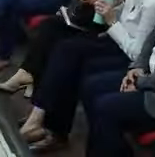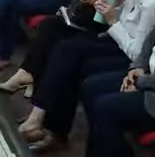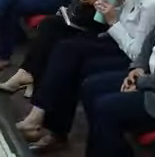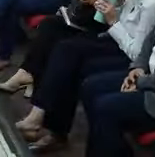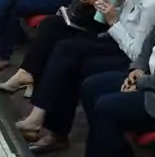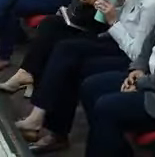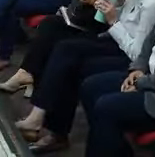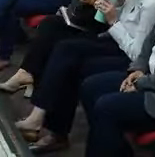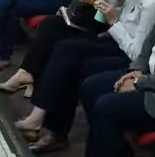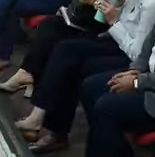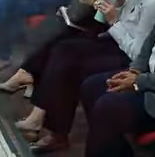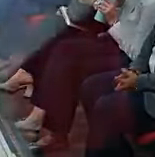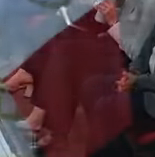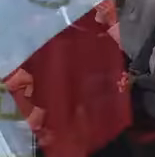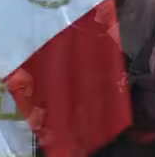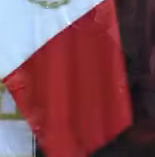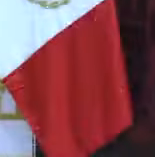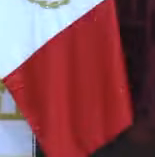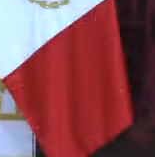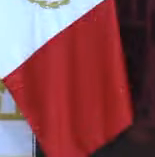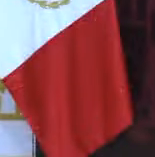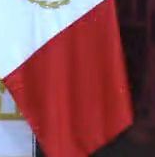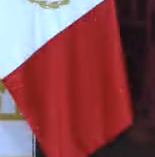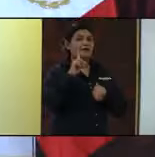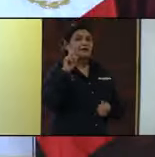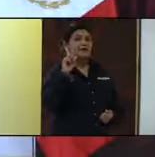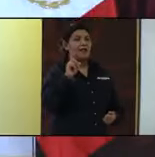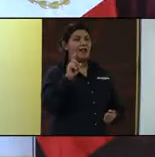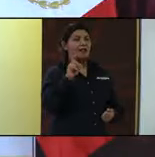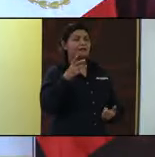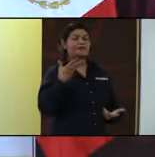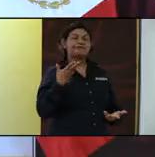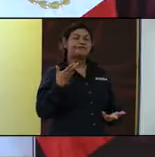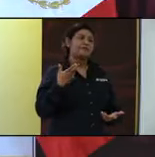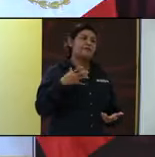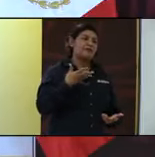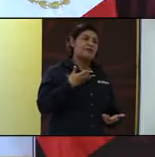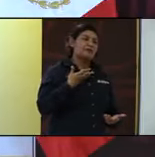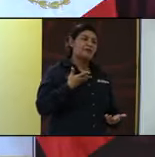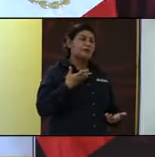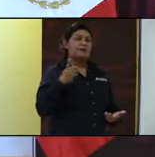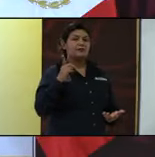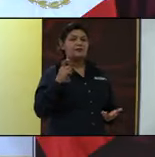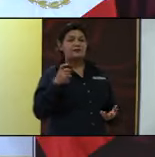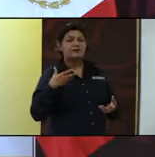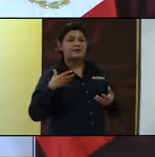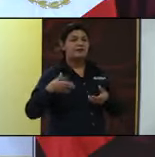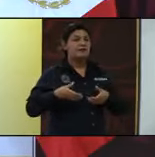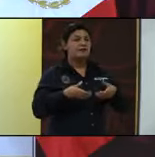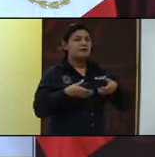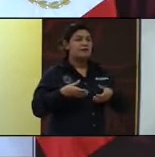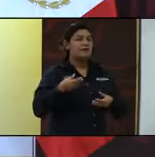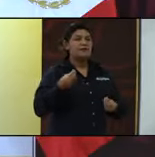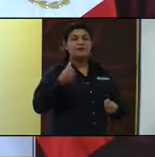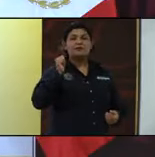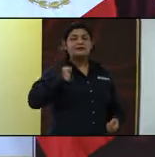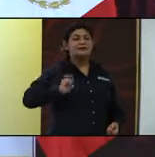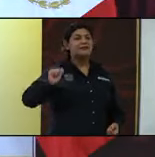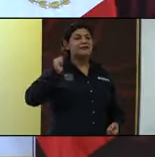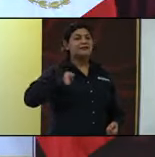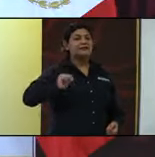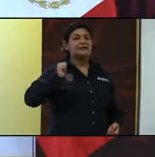Quiero comentarles también que tuvimos un problema del agua. Lamentablemente tenemos líneas de conducción muy antiguas